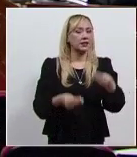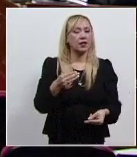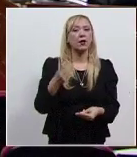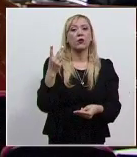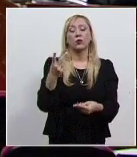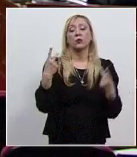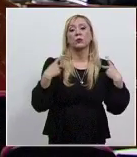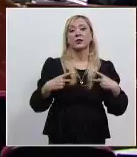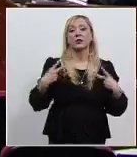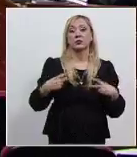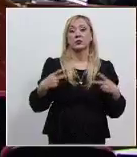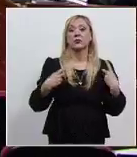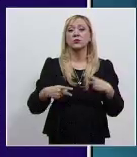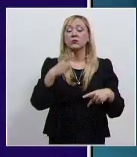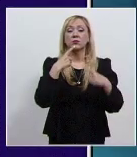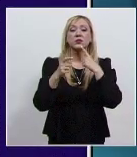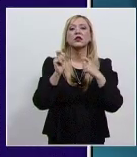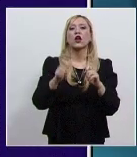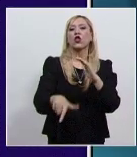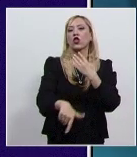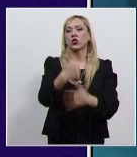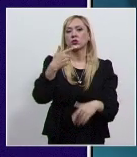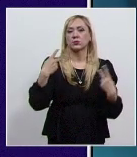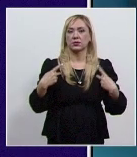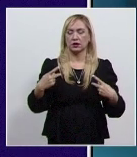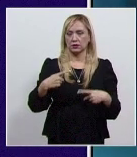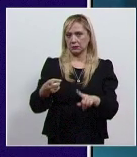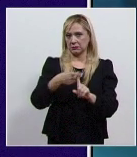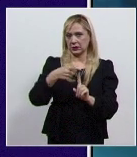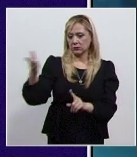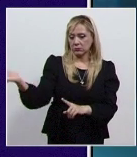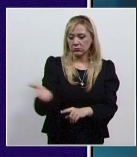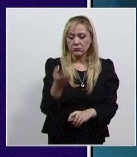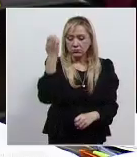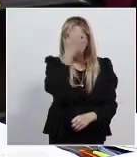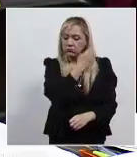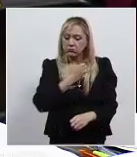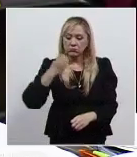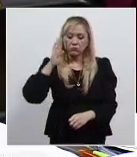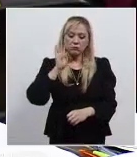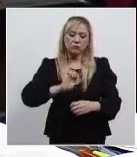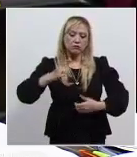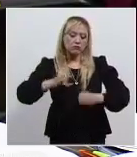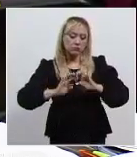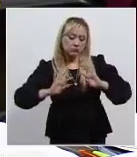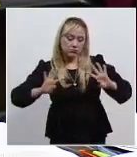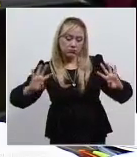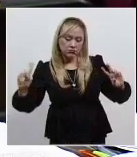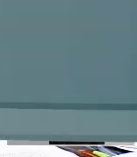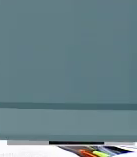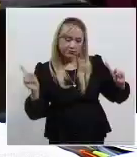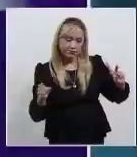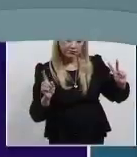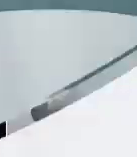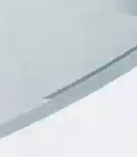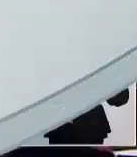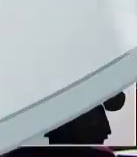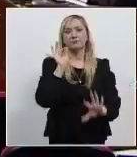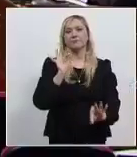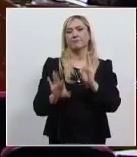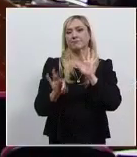ante el Pleno de la Corte para ser evaluadas respecto de sus conocimientos para ocupar el cargo.